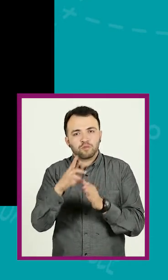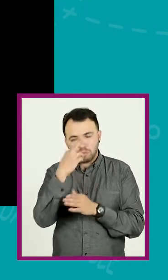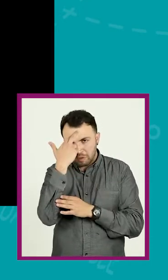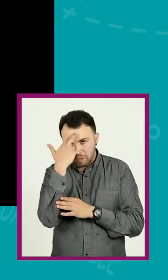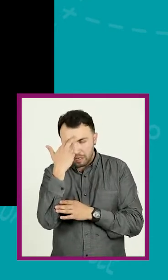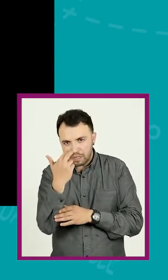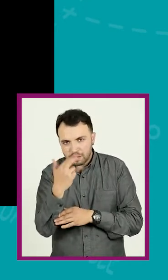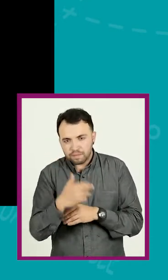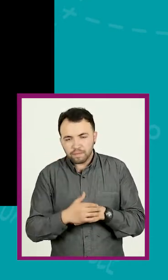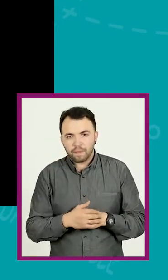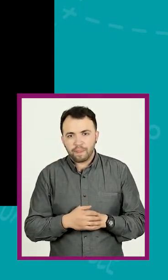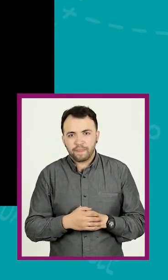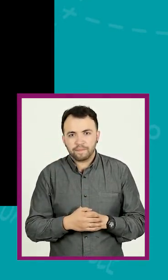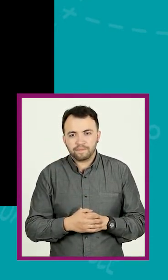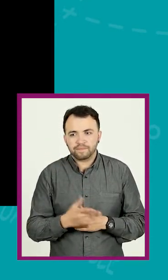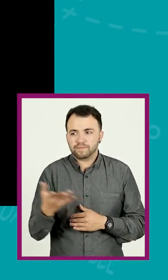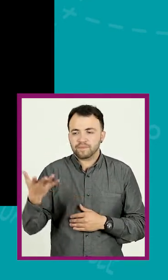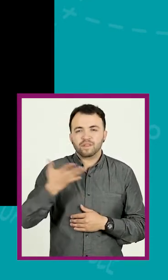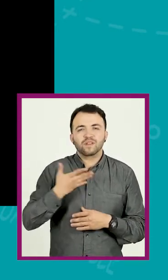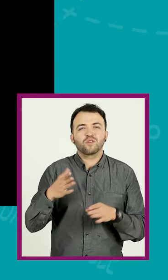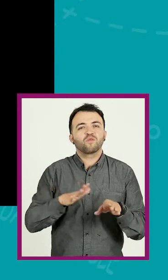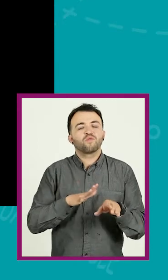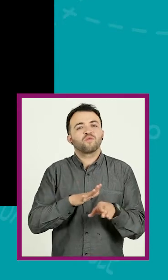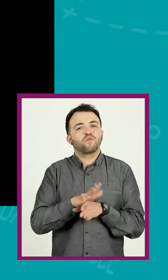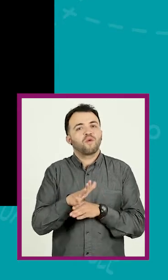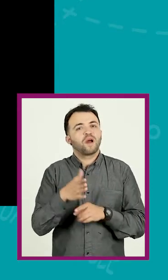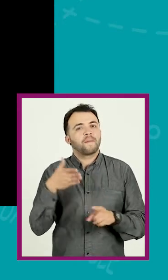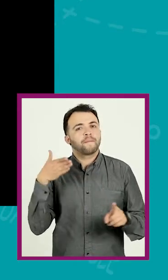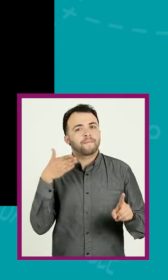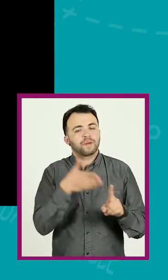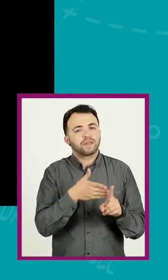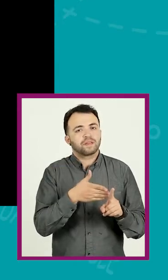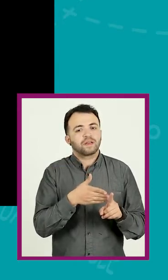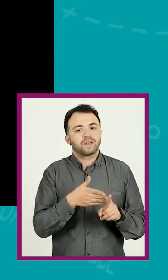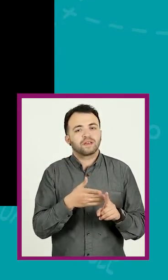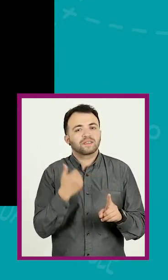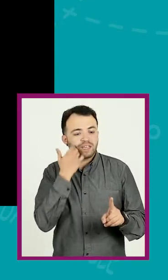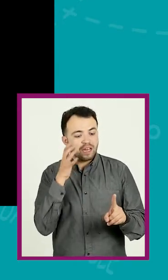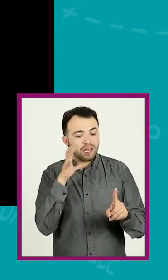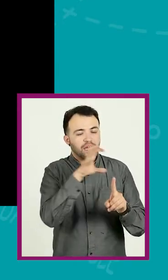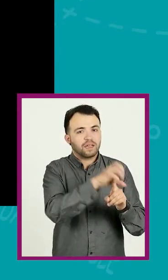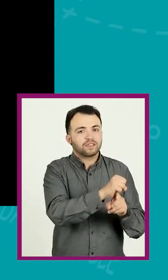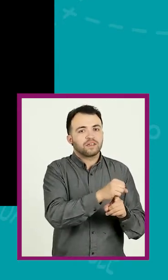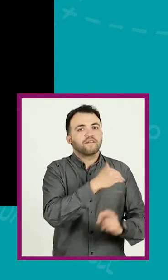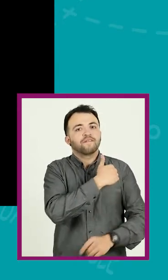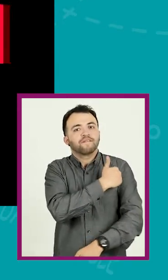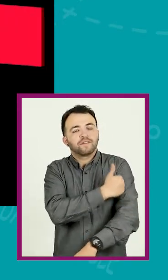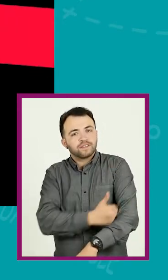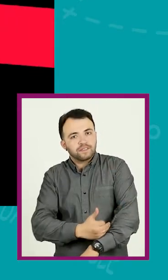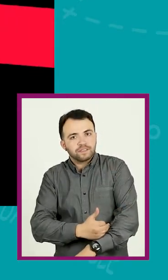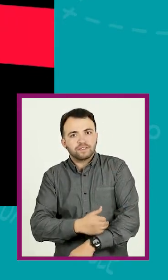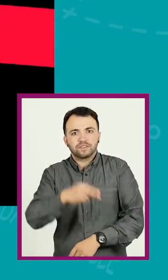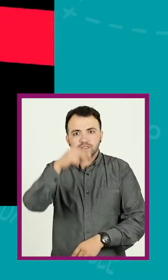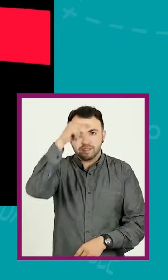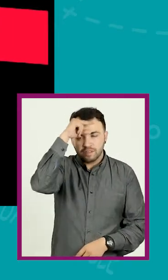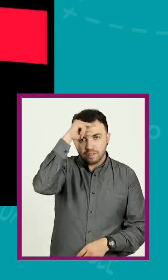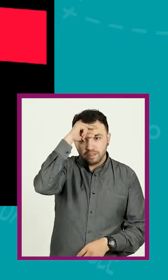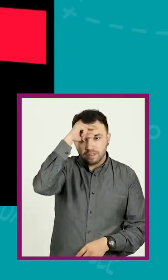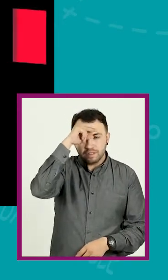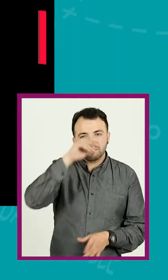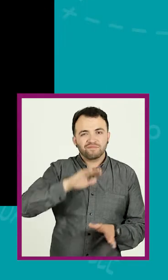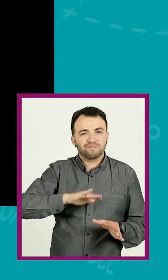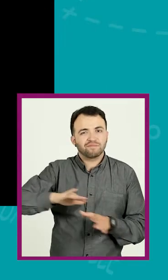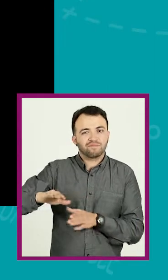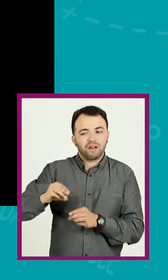existencia con ayuda de la razón y la virtud. Tenía como meta principal alcanzar la felicidad y la